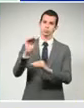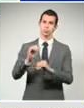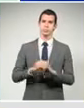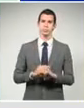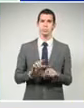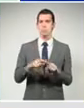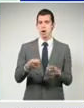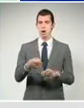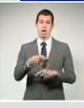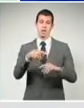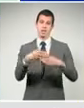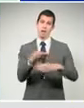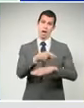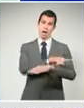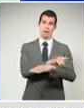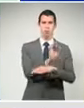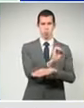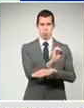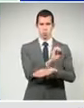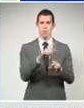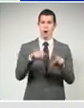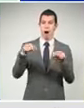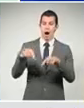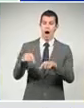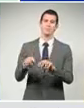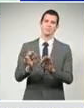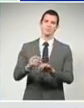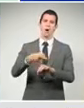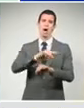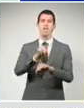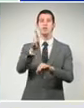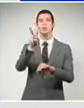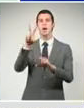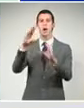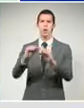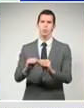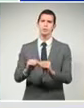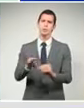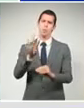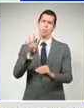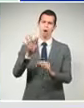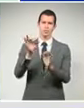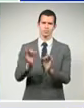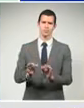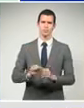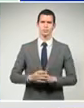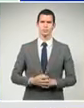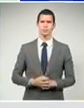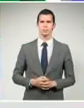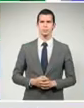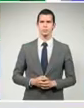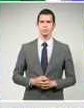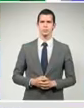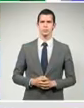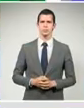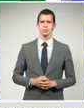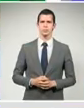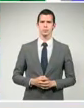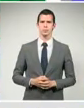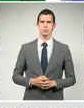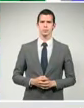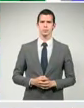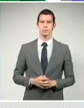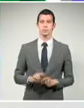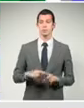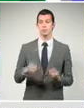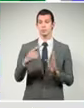en la isla, independientemente de la transmisión que todavía presenta, tenemos que tener en cuenta también